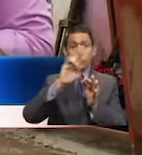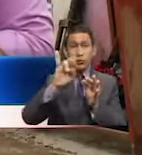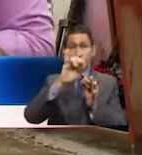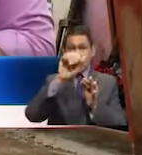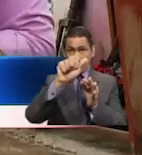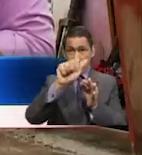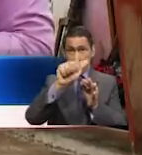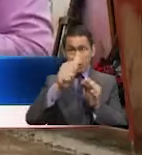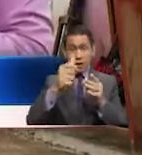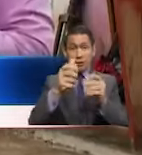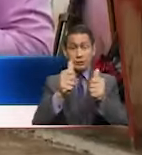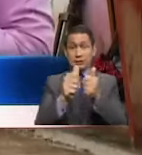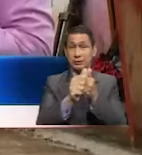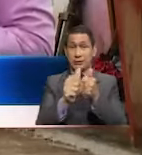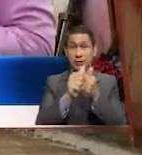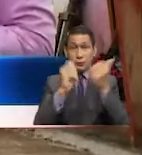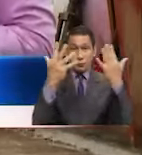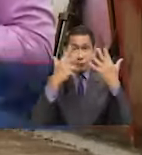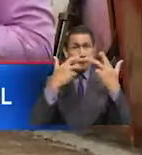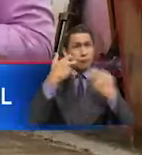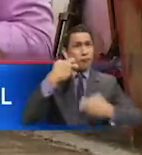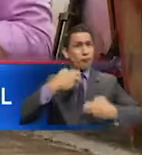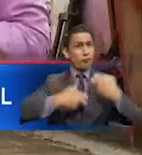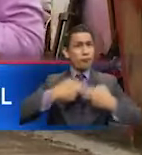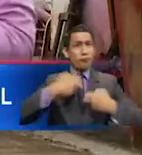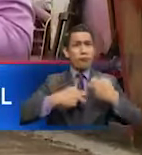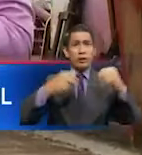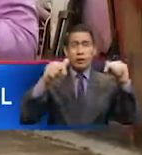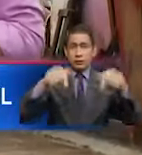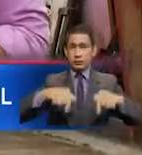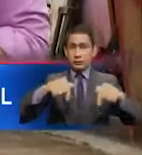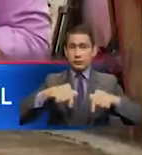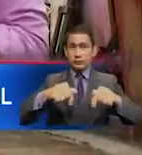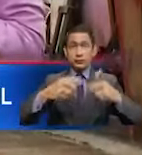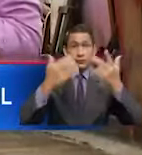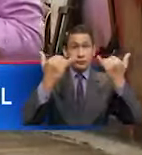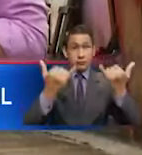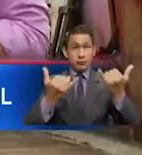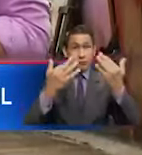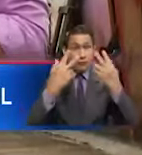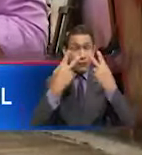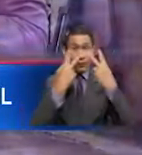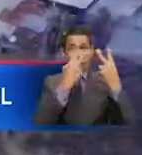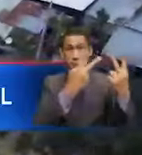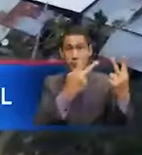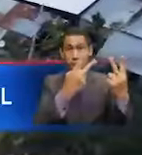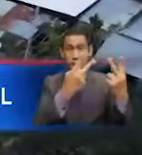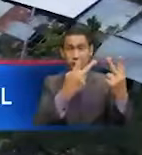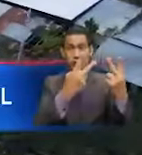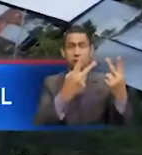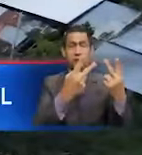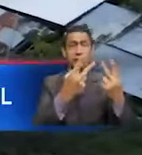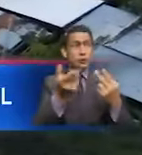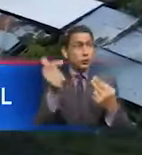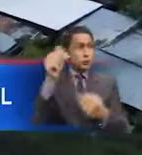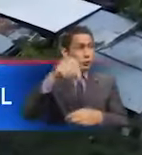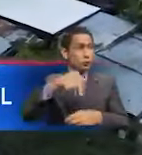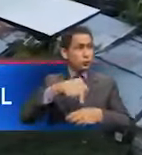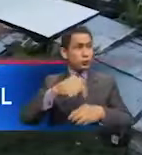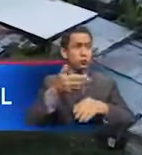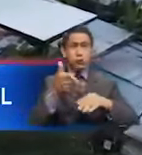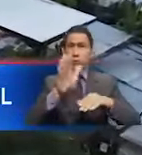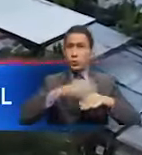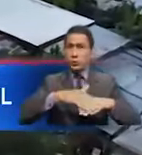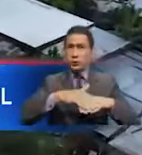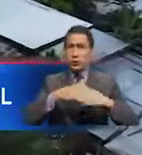momentos complicados. Quiero pedirle a nuestro productor Andrés Andrade que nos ponga las imágenes que hemos grabado hace muy pocos minutos sobre lo